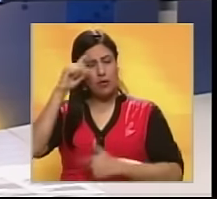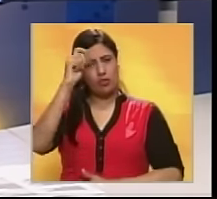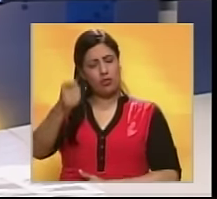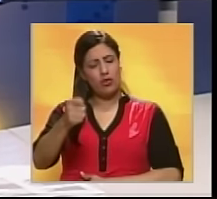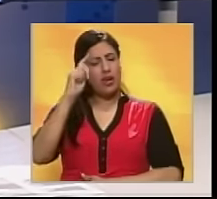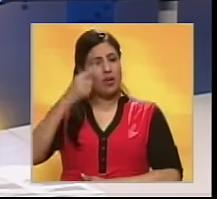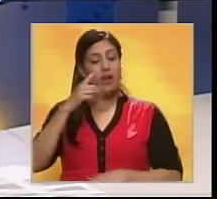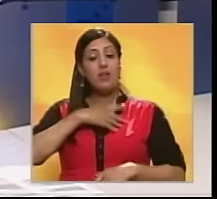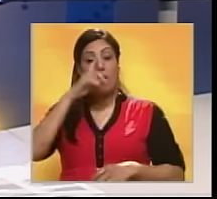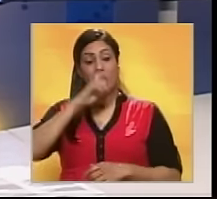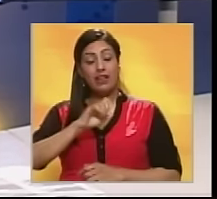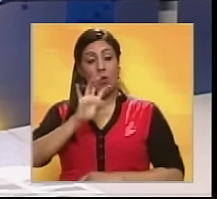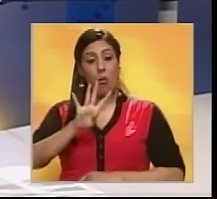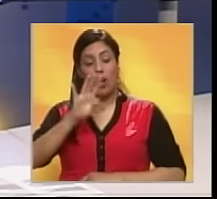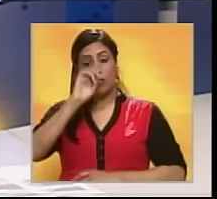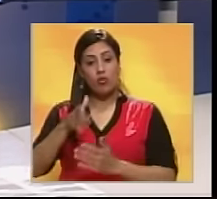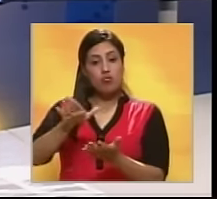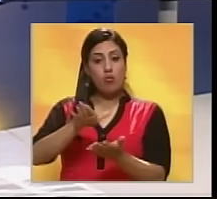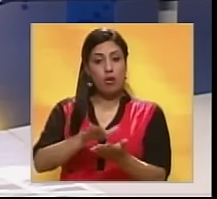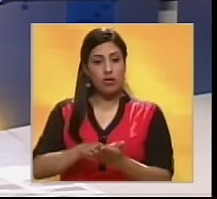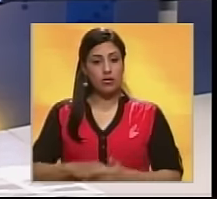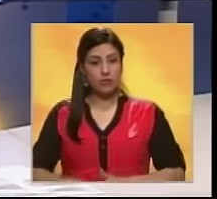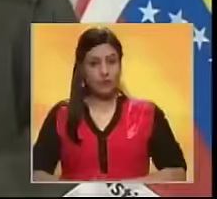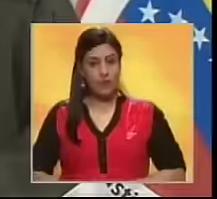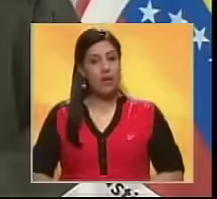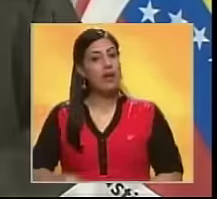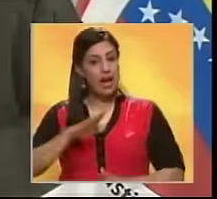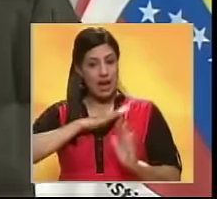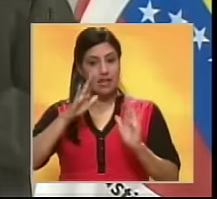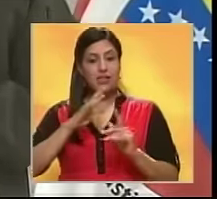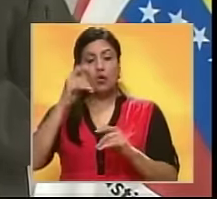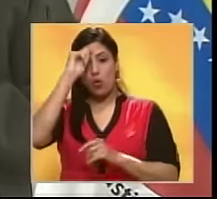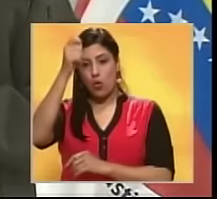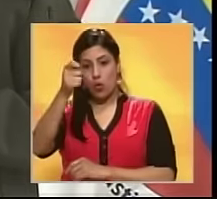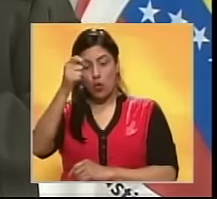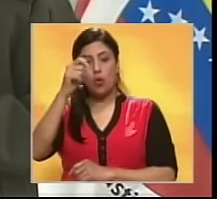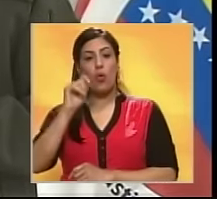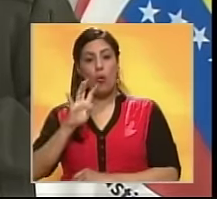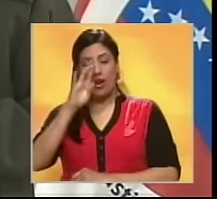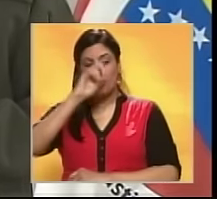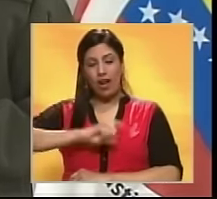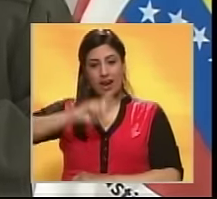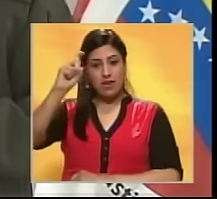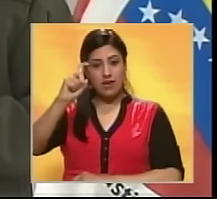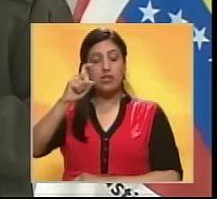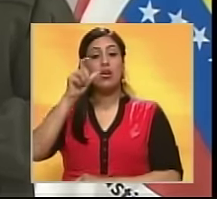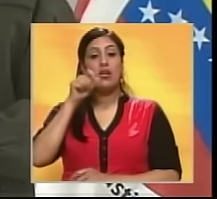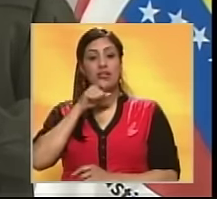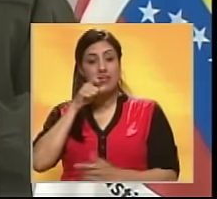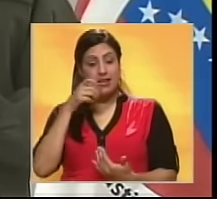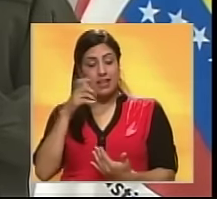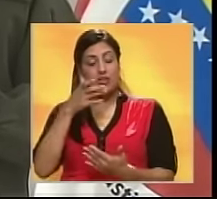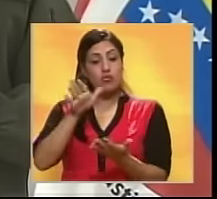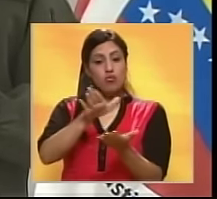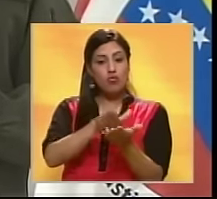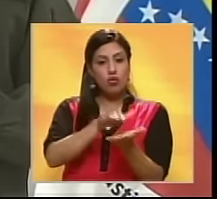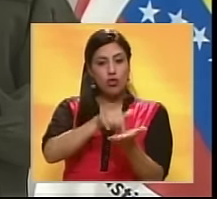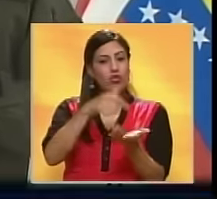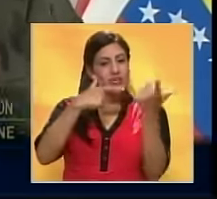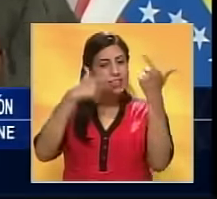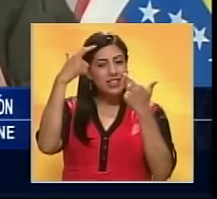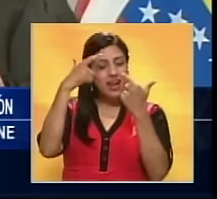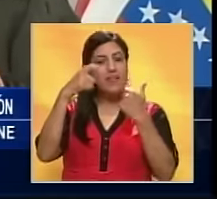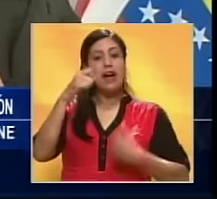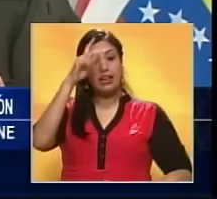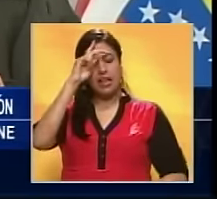Chávez al cumplirse 4 años de su muerte. Como parte de la conmemoración del 4º aniversario del fallecimiento de Chávez,